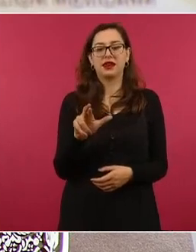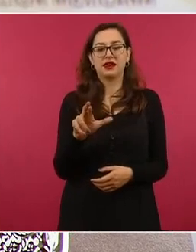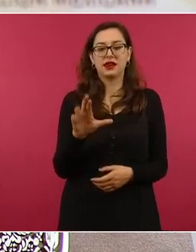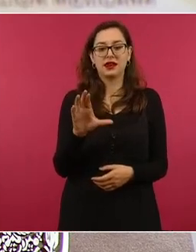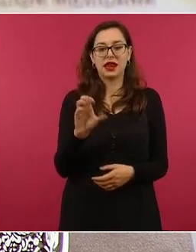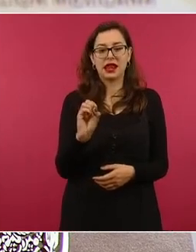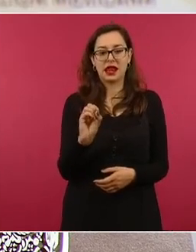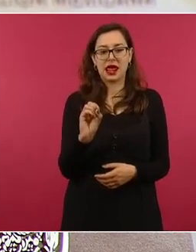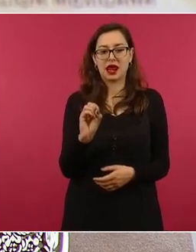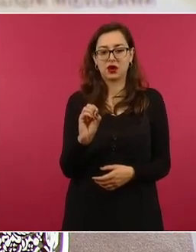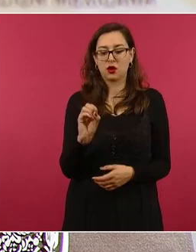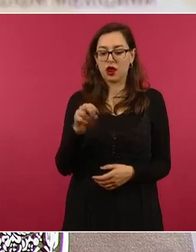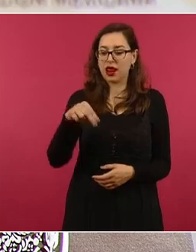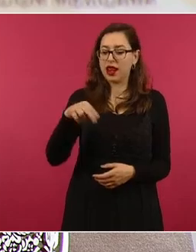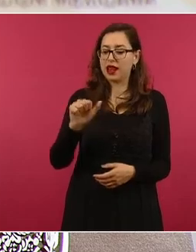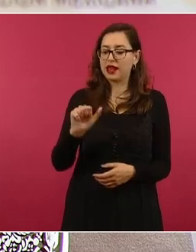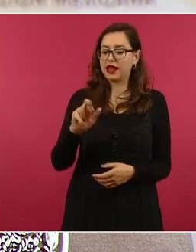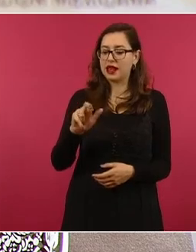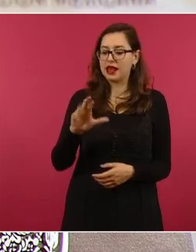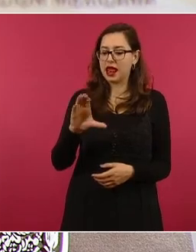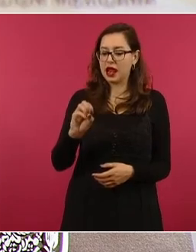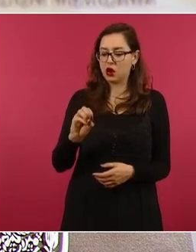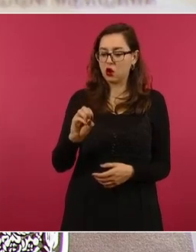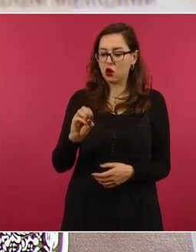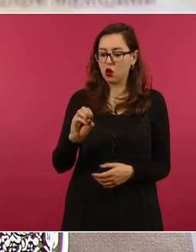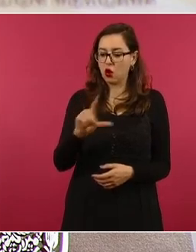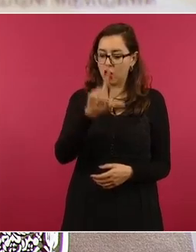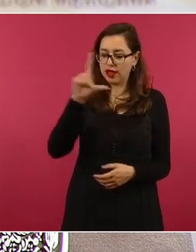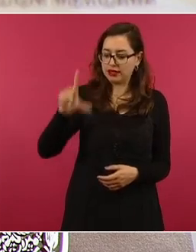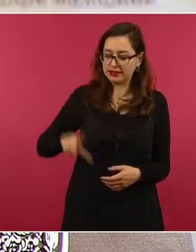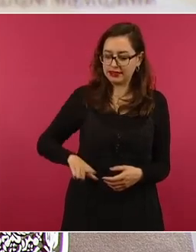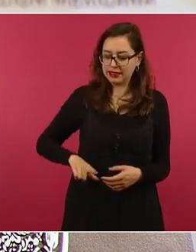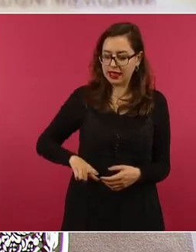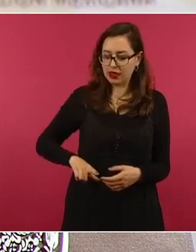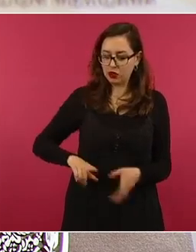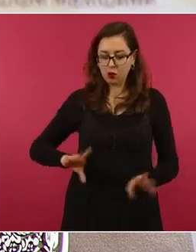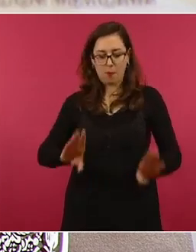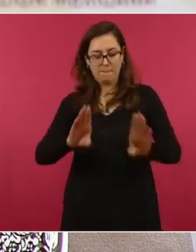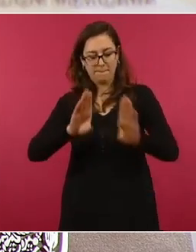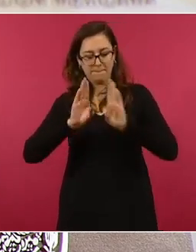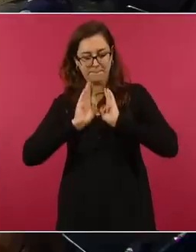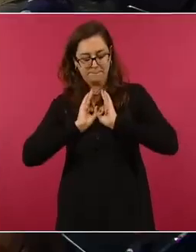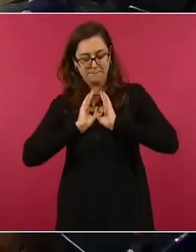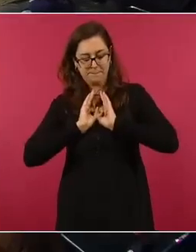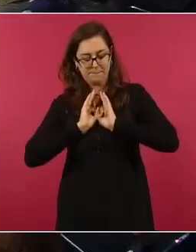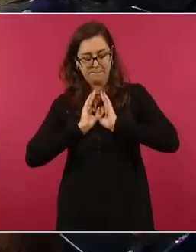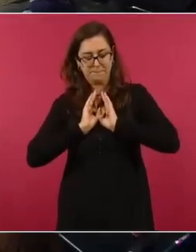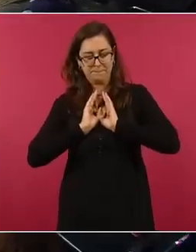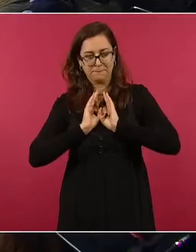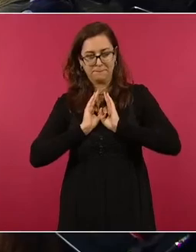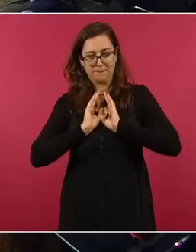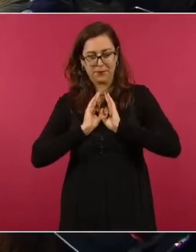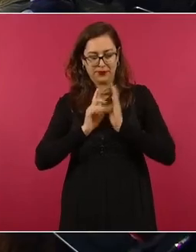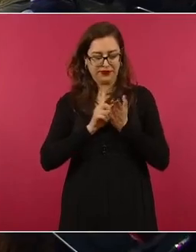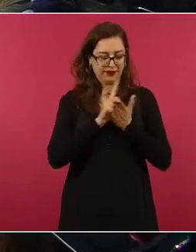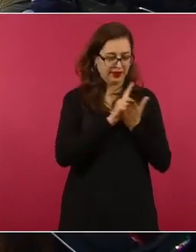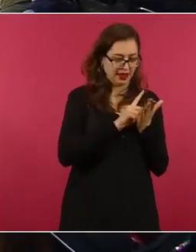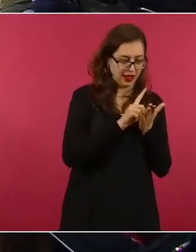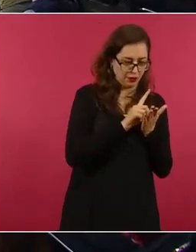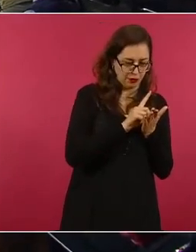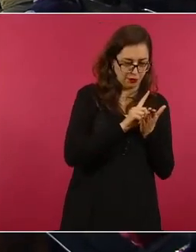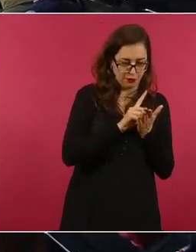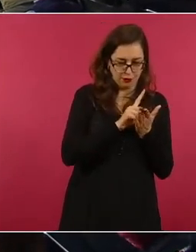Narcoestado militarizado. ¿Narcoestado? Militarizado. ¿Militarizado? Pues sí.